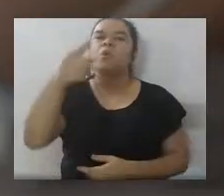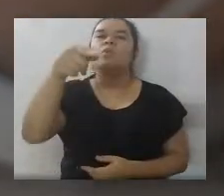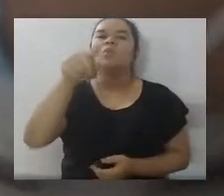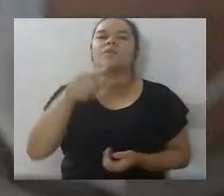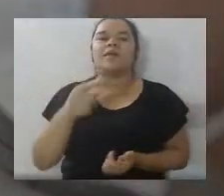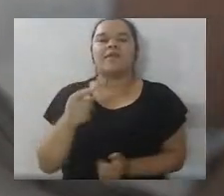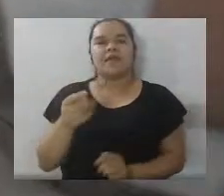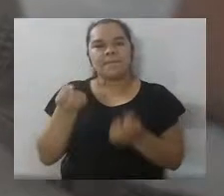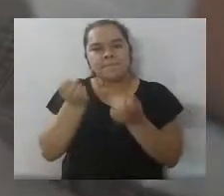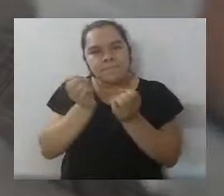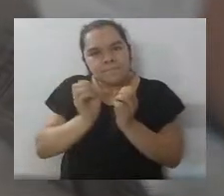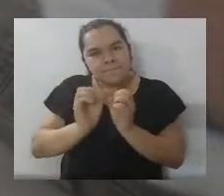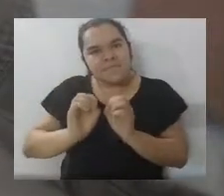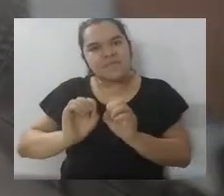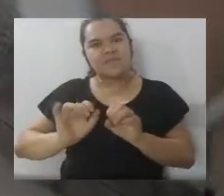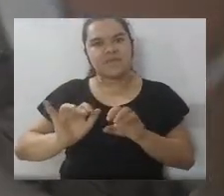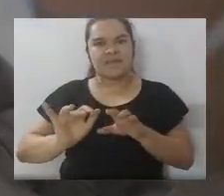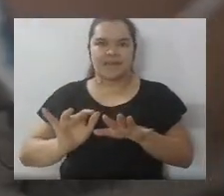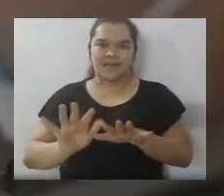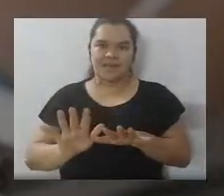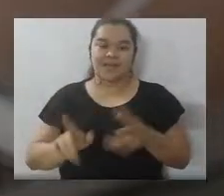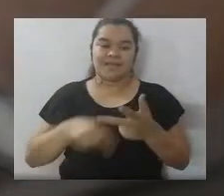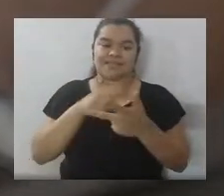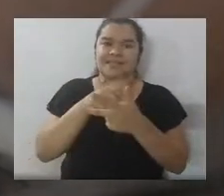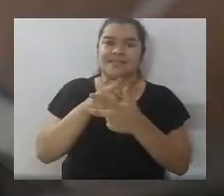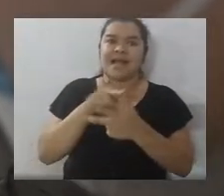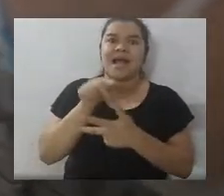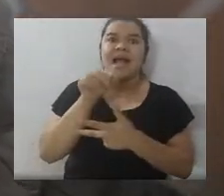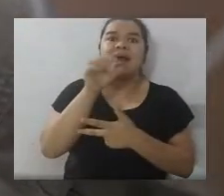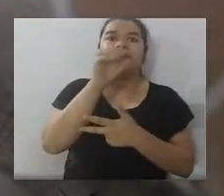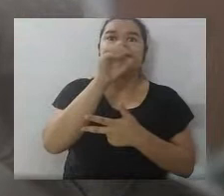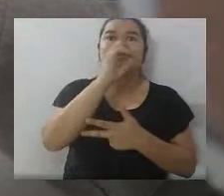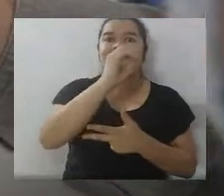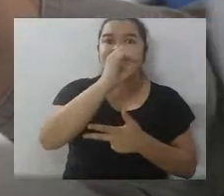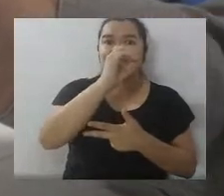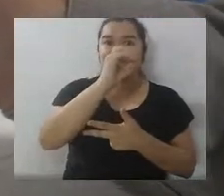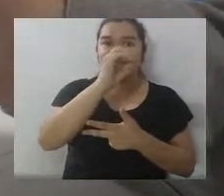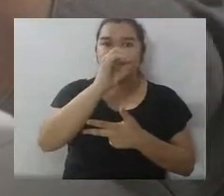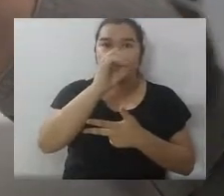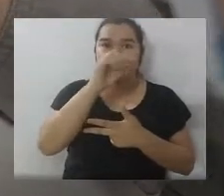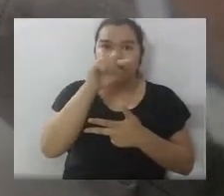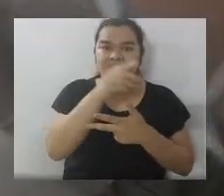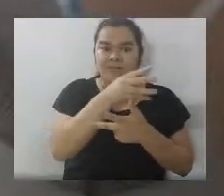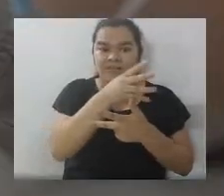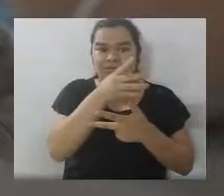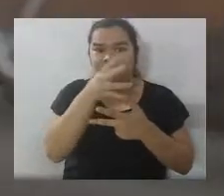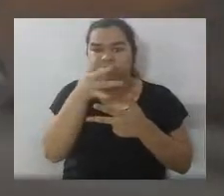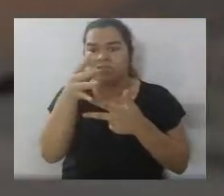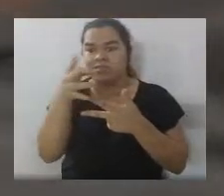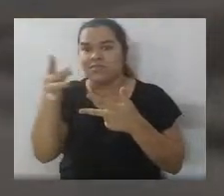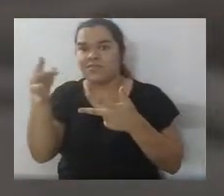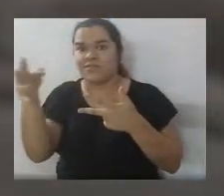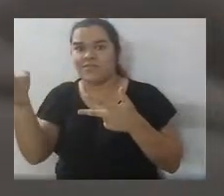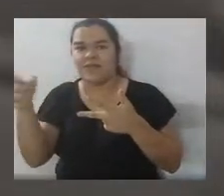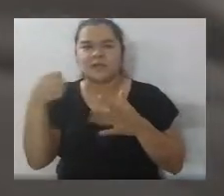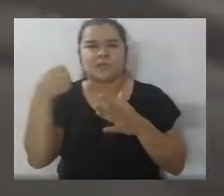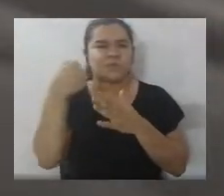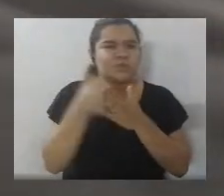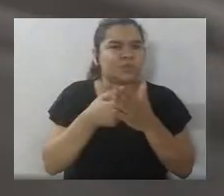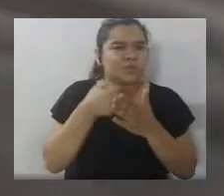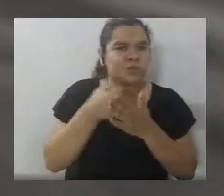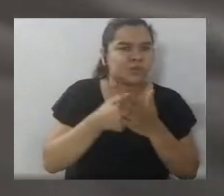ingresantes, que van a tener que comenzar de cero, que hacer un gran esfuerzo para hacer